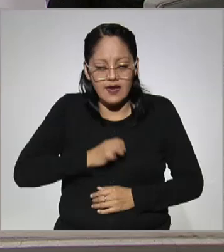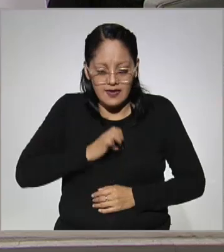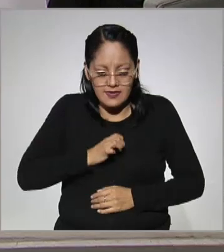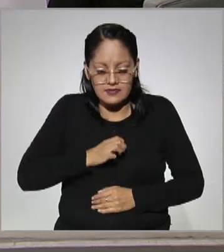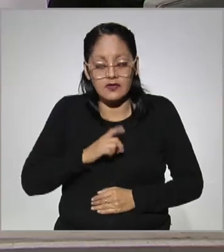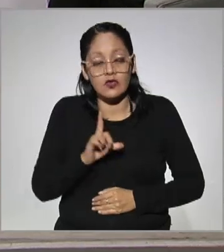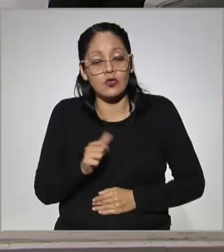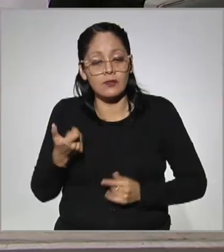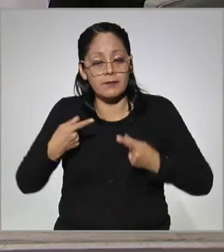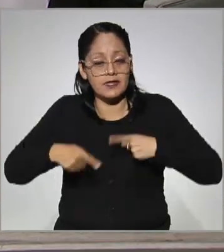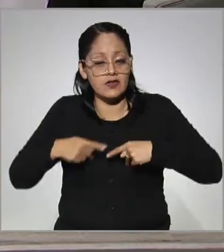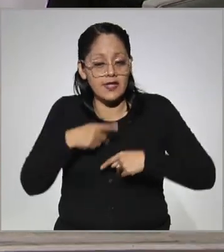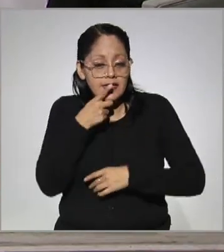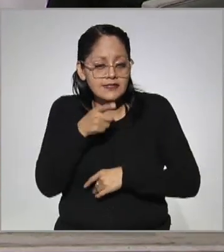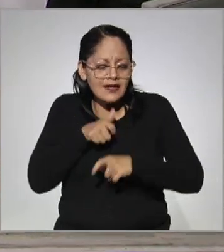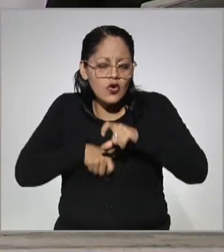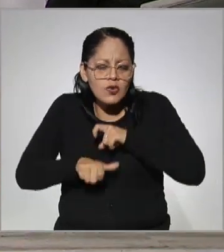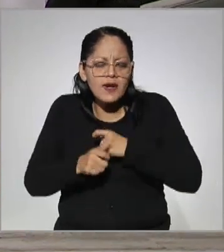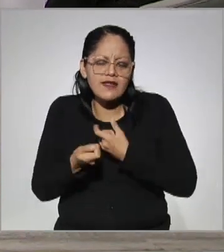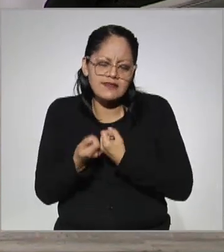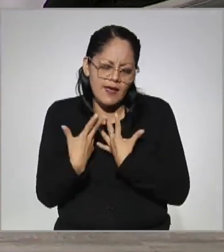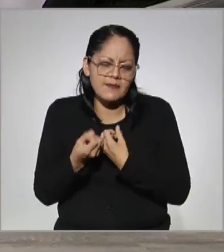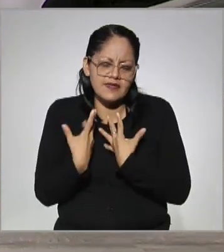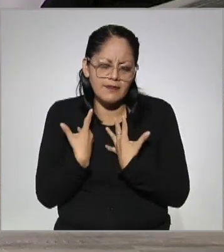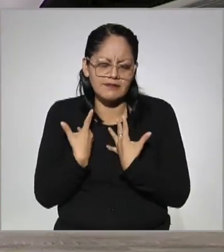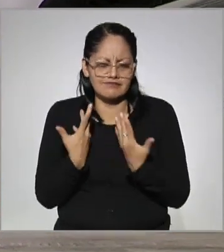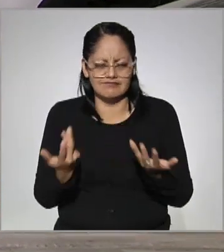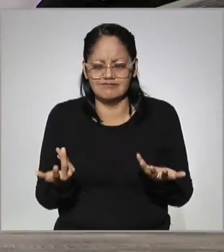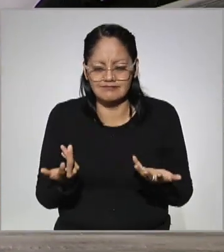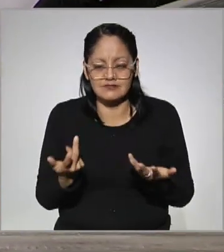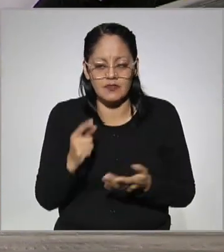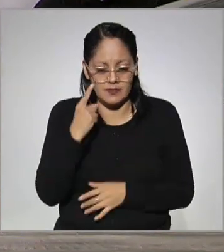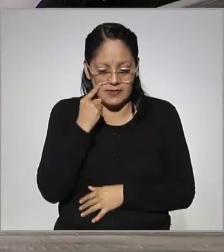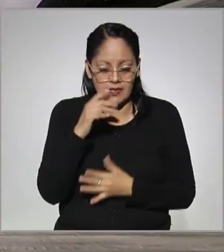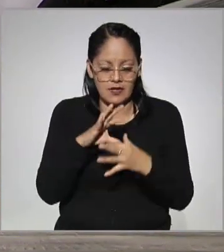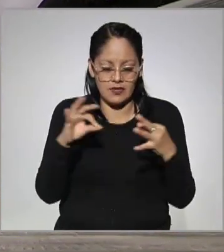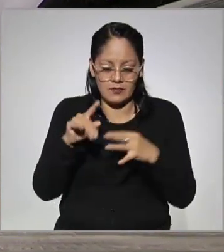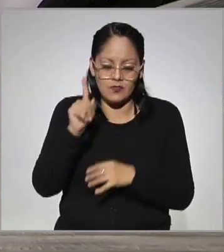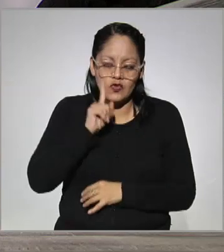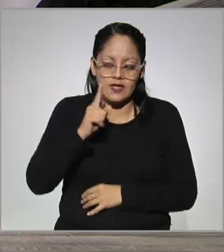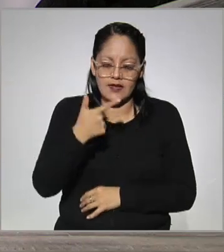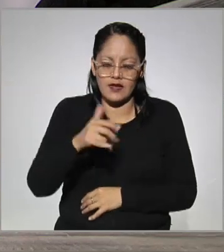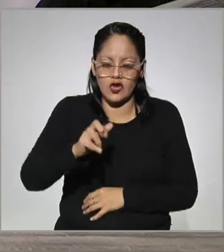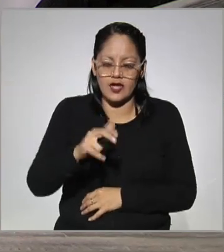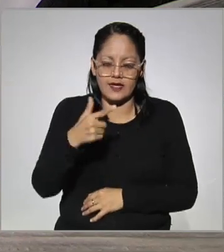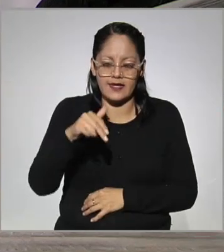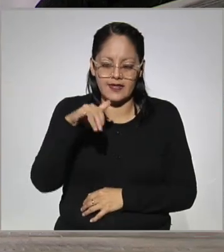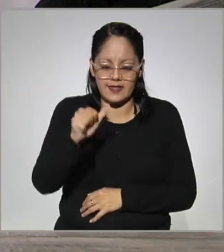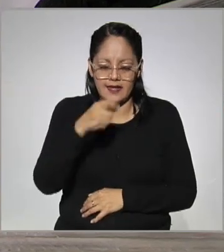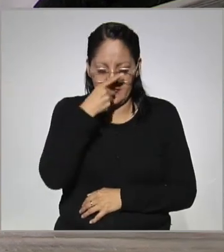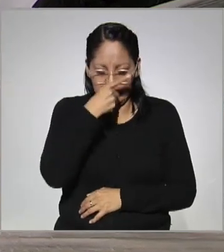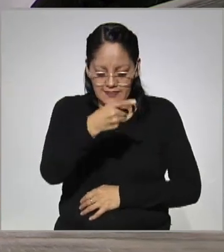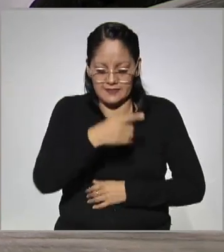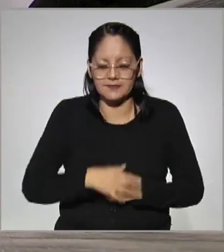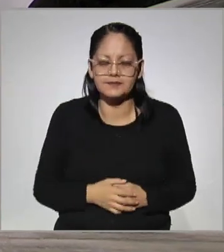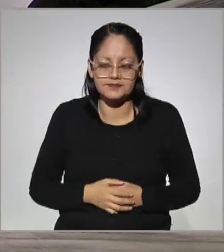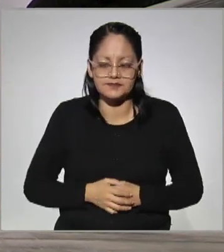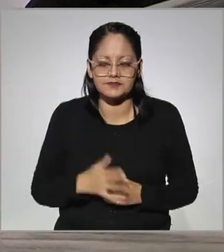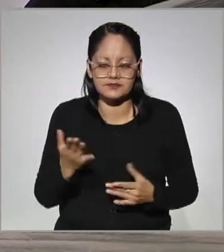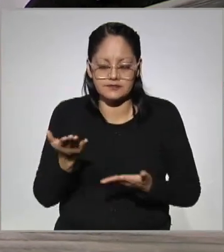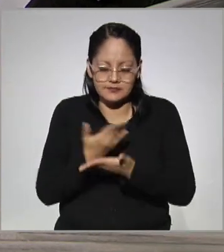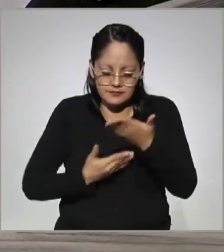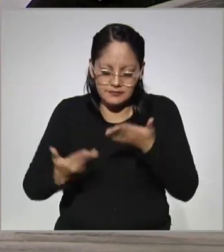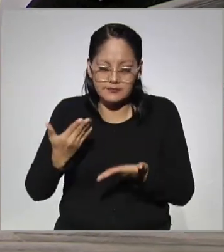otras personas que quieren hormonas para todo. Entonces, miren el comentario de Georgina Aguilar Flores. Ella nos